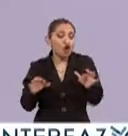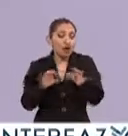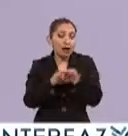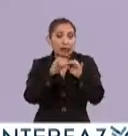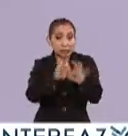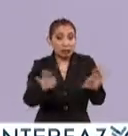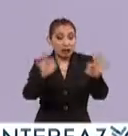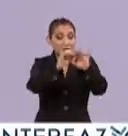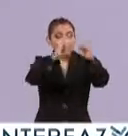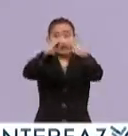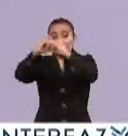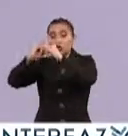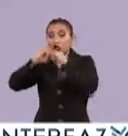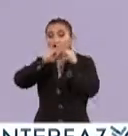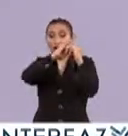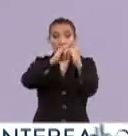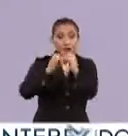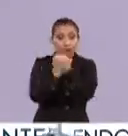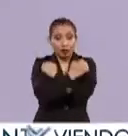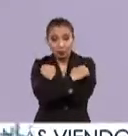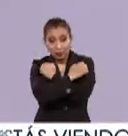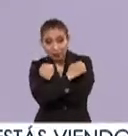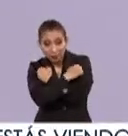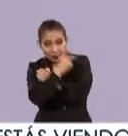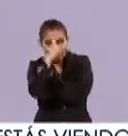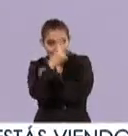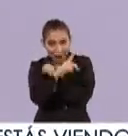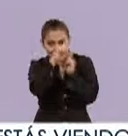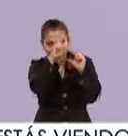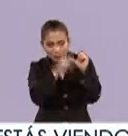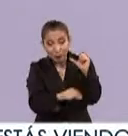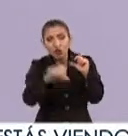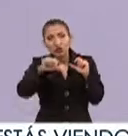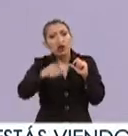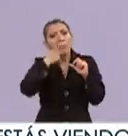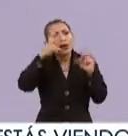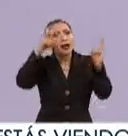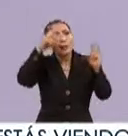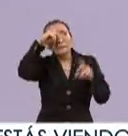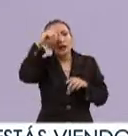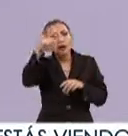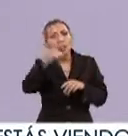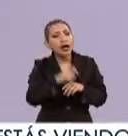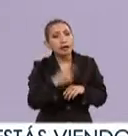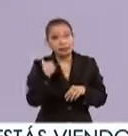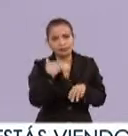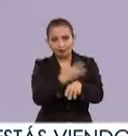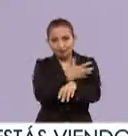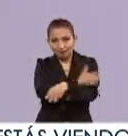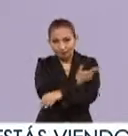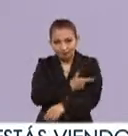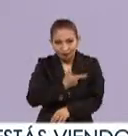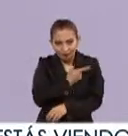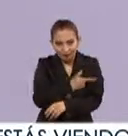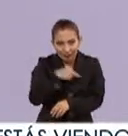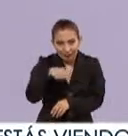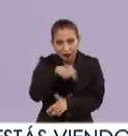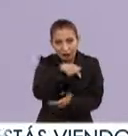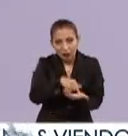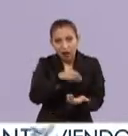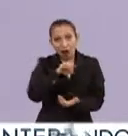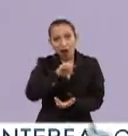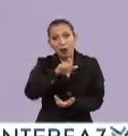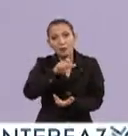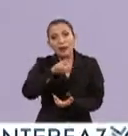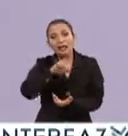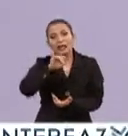con importantísimas instituciones educativas de nuestro país. Y hoy, para hablar de México X, tenemos el gusto de que nos acompañe en el estudio